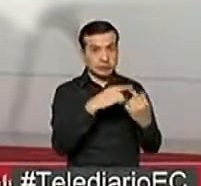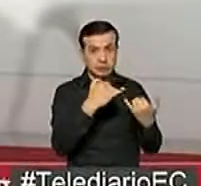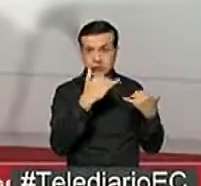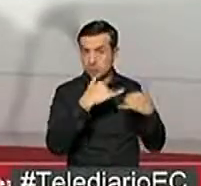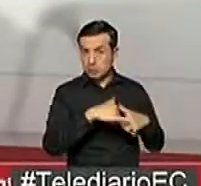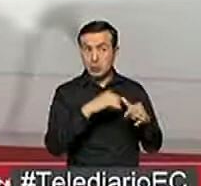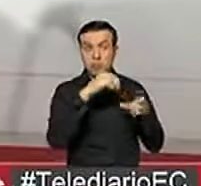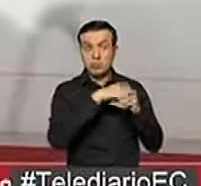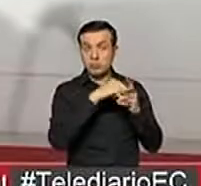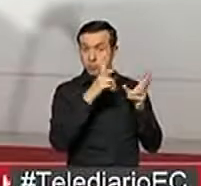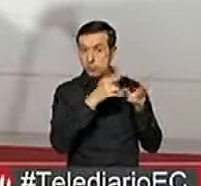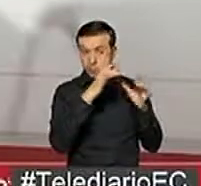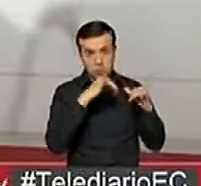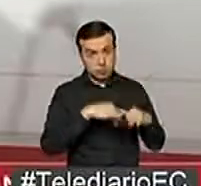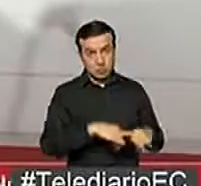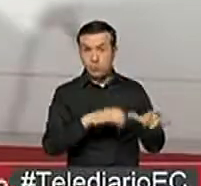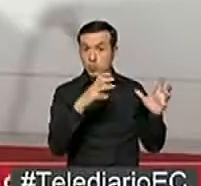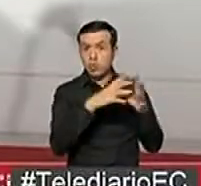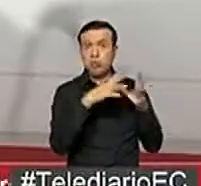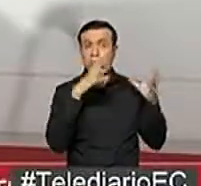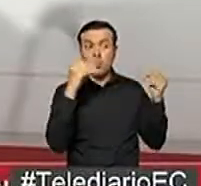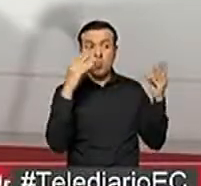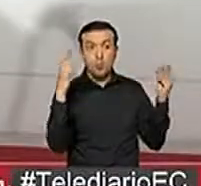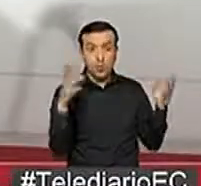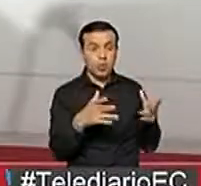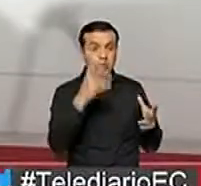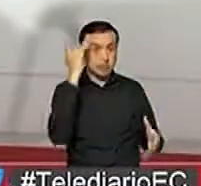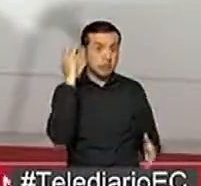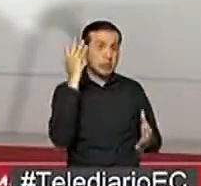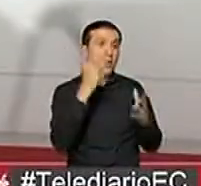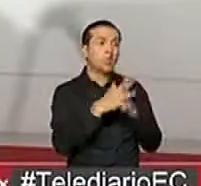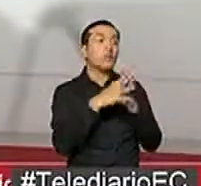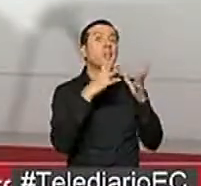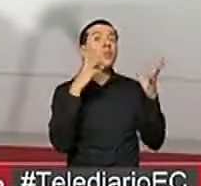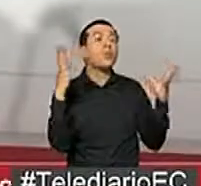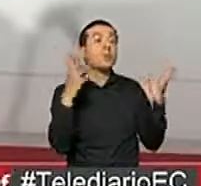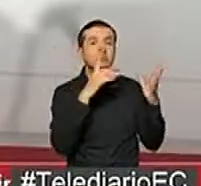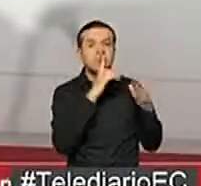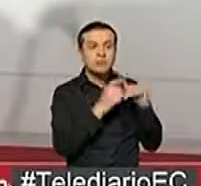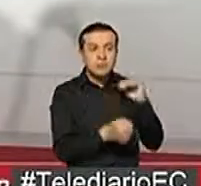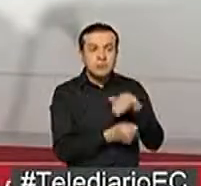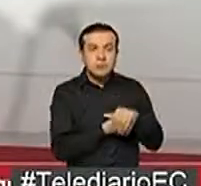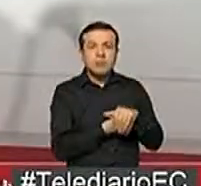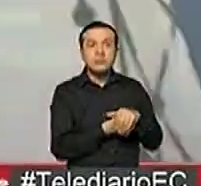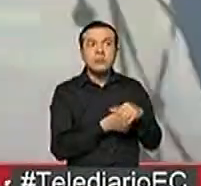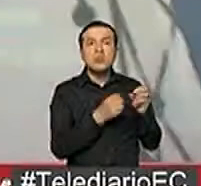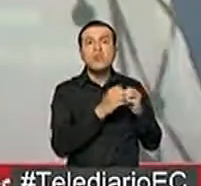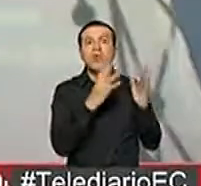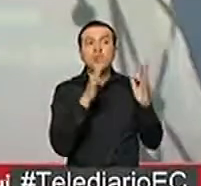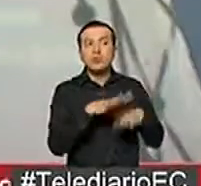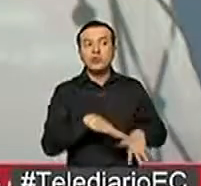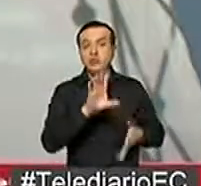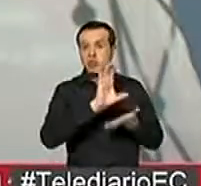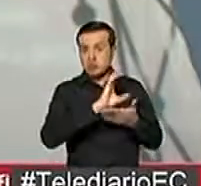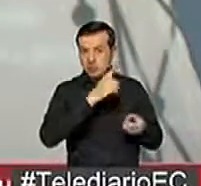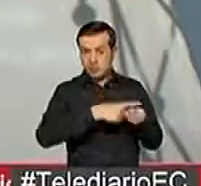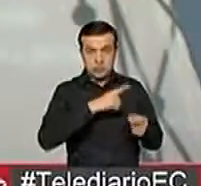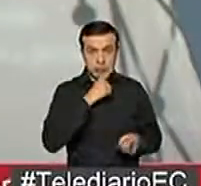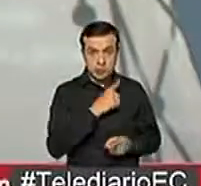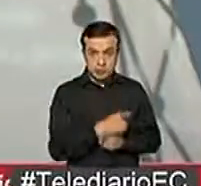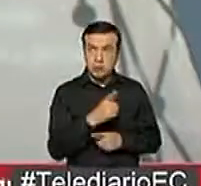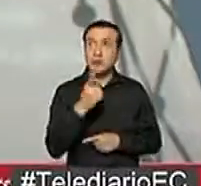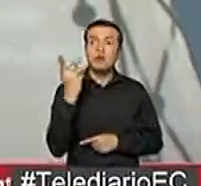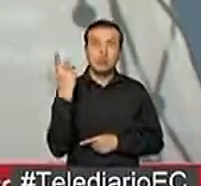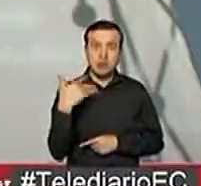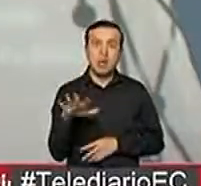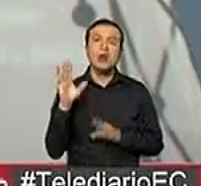Esos conventos siguen todavía con mucha vida, con mucha historia, con muchos secretos y misterios también en el centro histórico de la ciudad. Sí, hemos